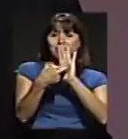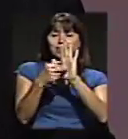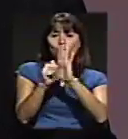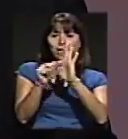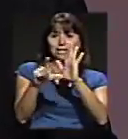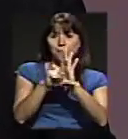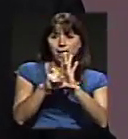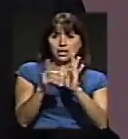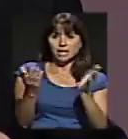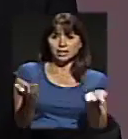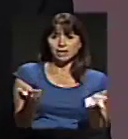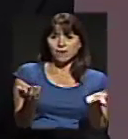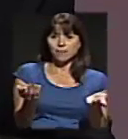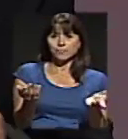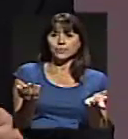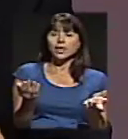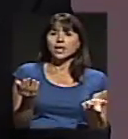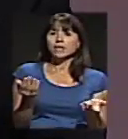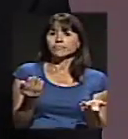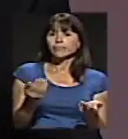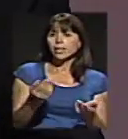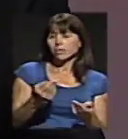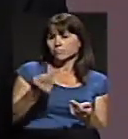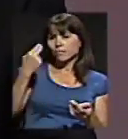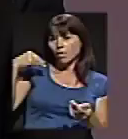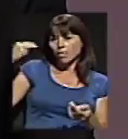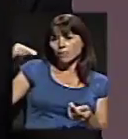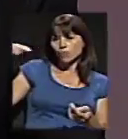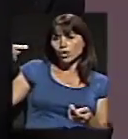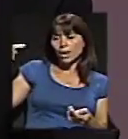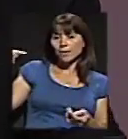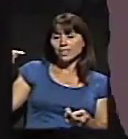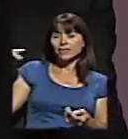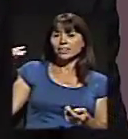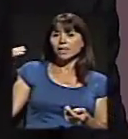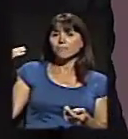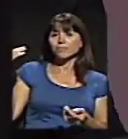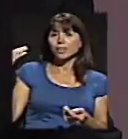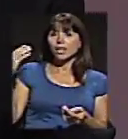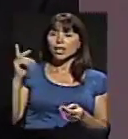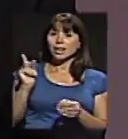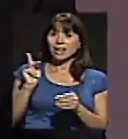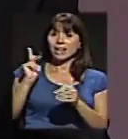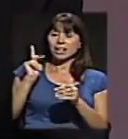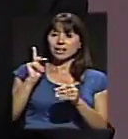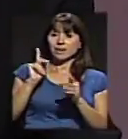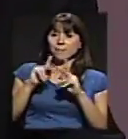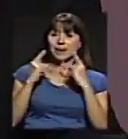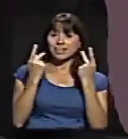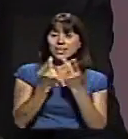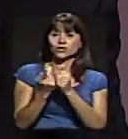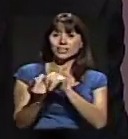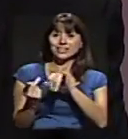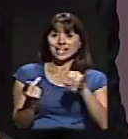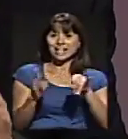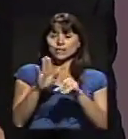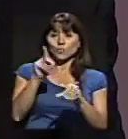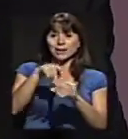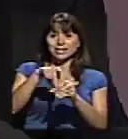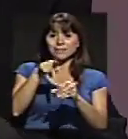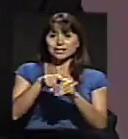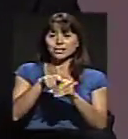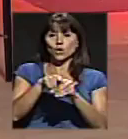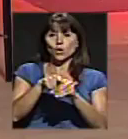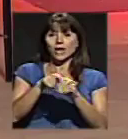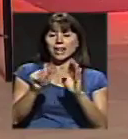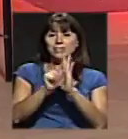Legislativa y históricamente, digamos, la participación en el Congreso de los partidos de izquierda ha sido minoritaria, de